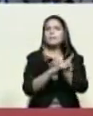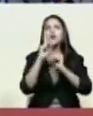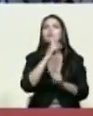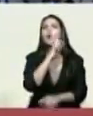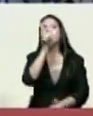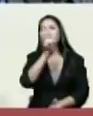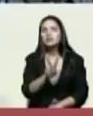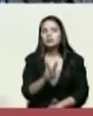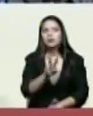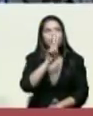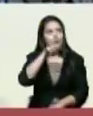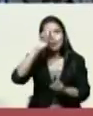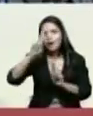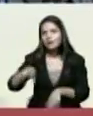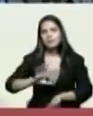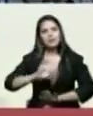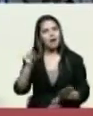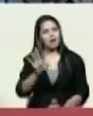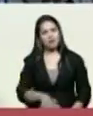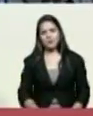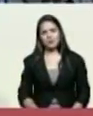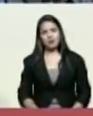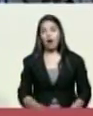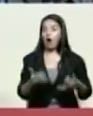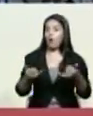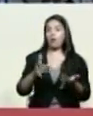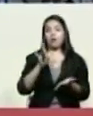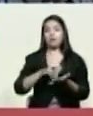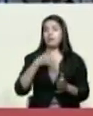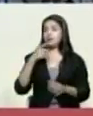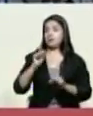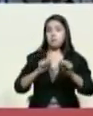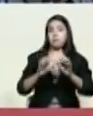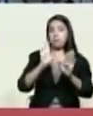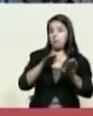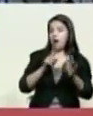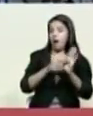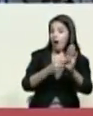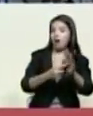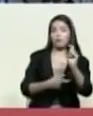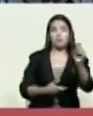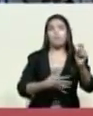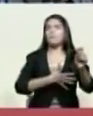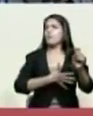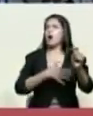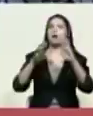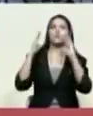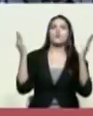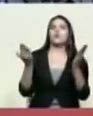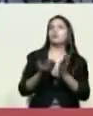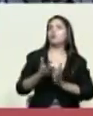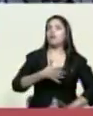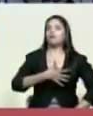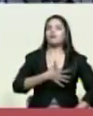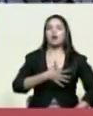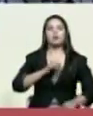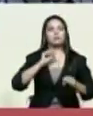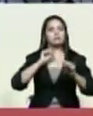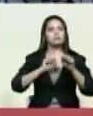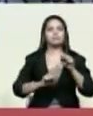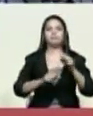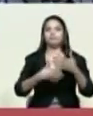Jamás la han respetado. No pueden venir ahora a defenderla o a mostrarse ante el mundo como que ellos son los